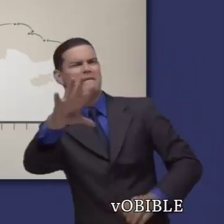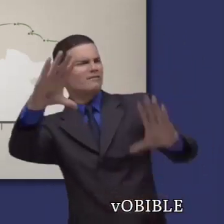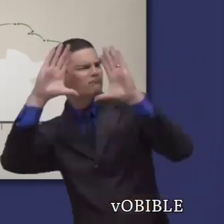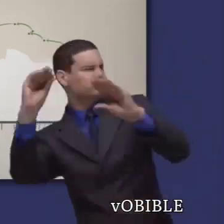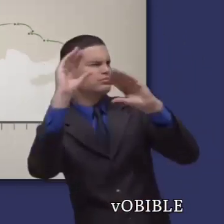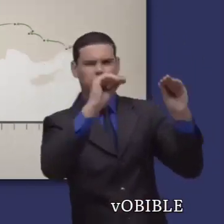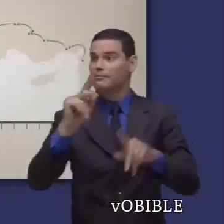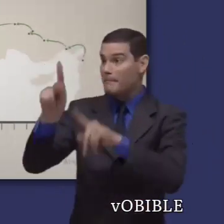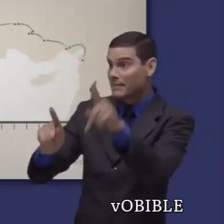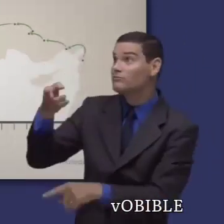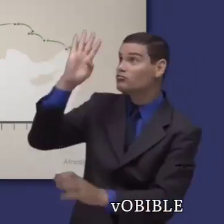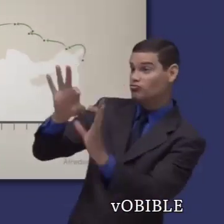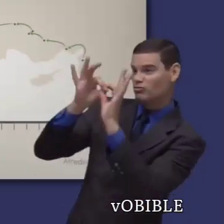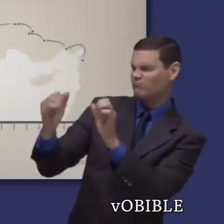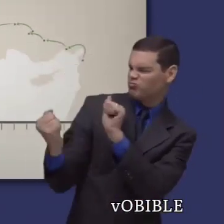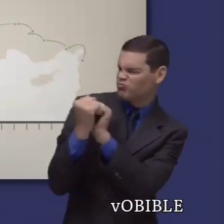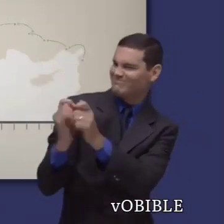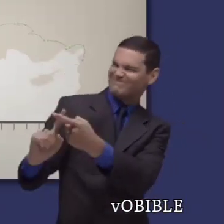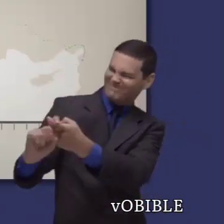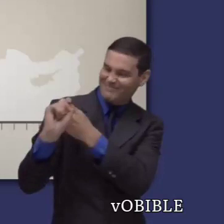muy amigo de los cristianos efesios.